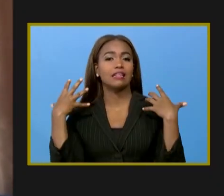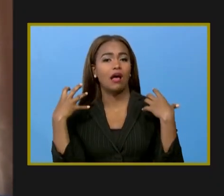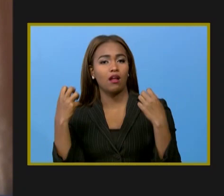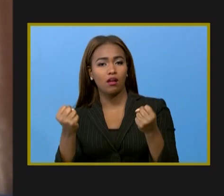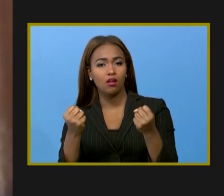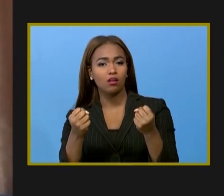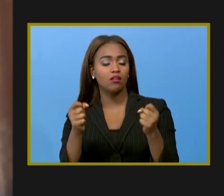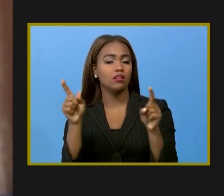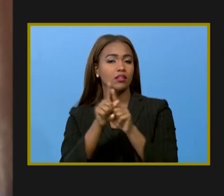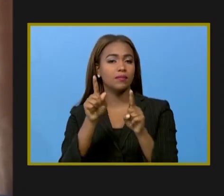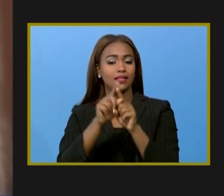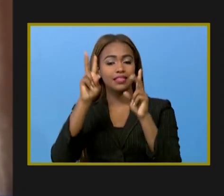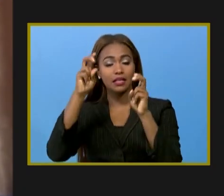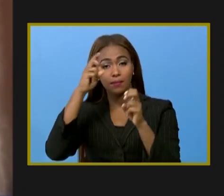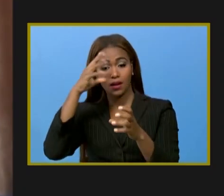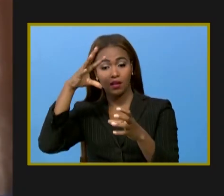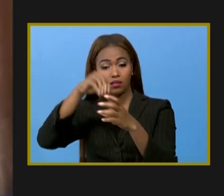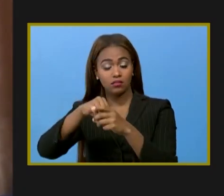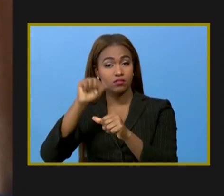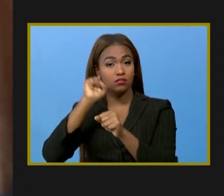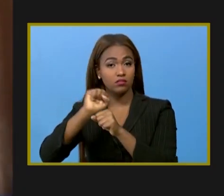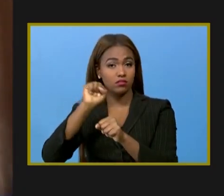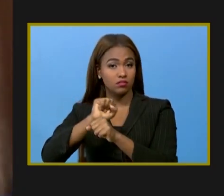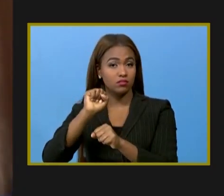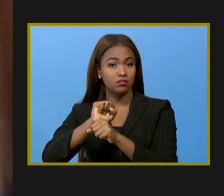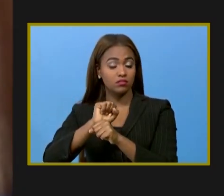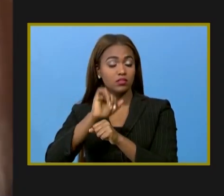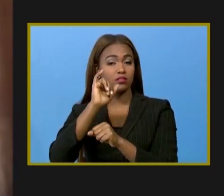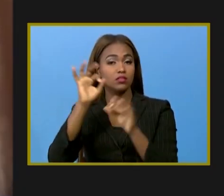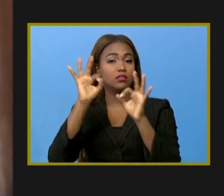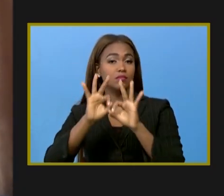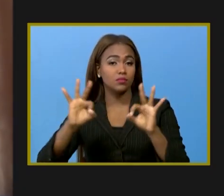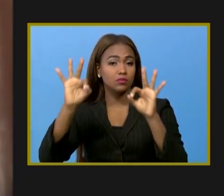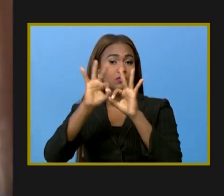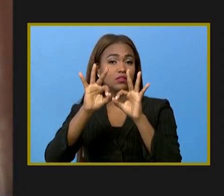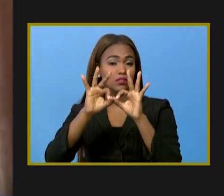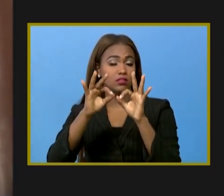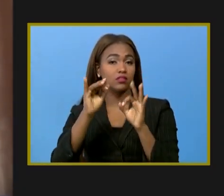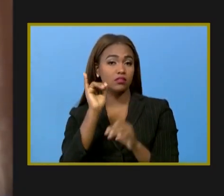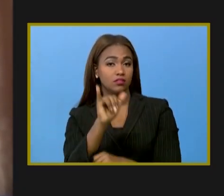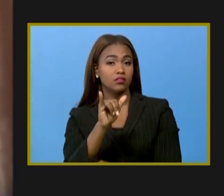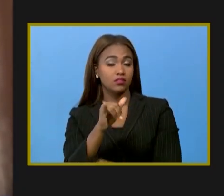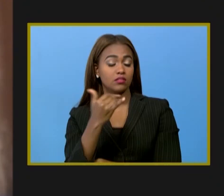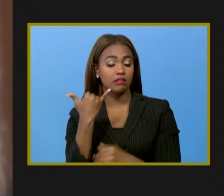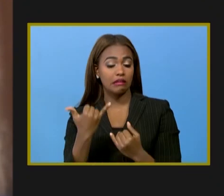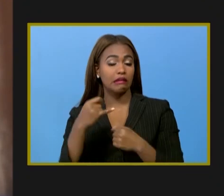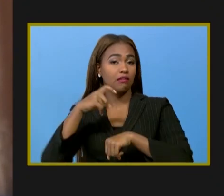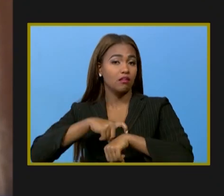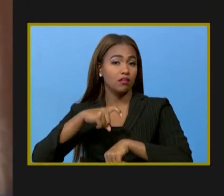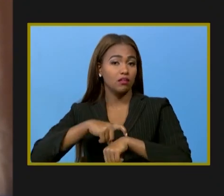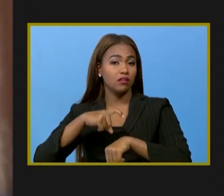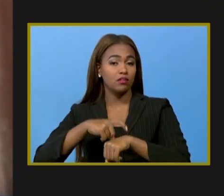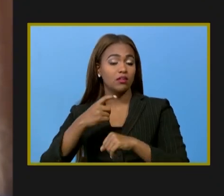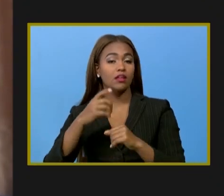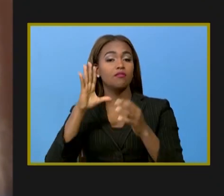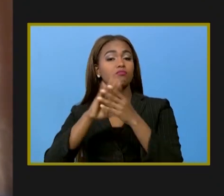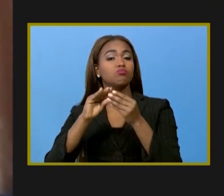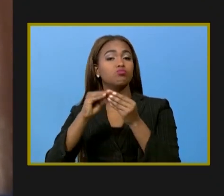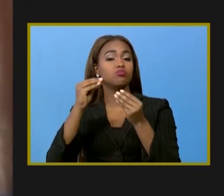y la parte de la inclusión laboral. Es importantísimo en este momento resaltar